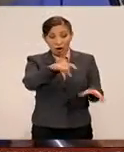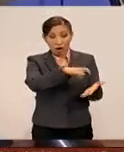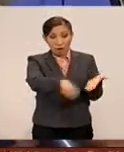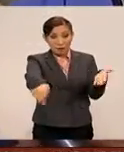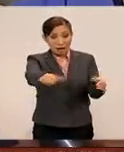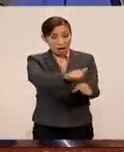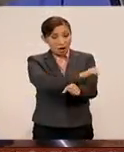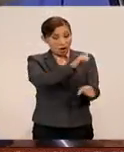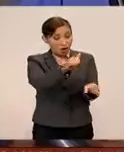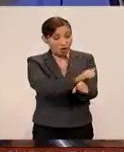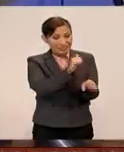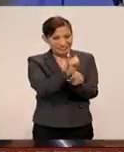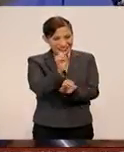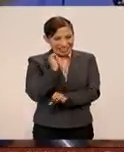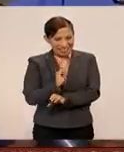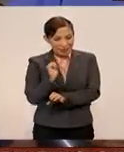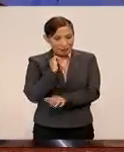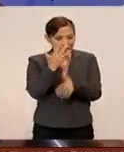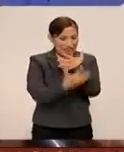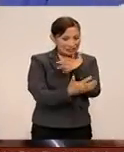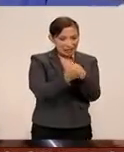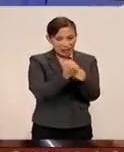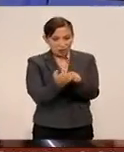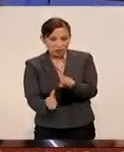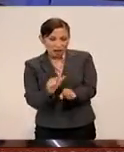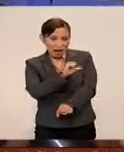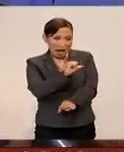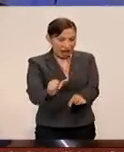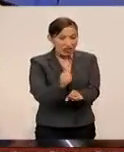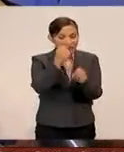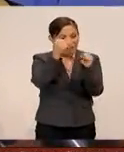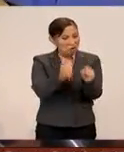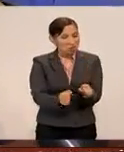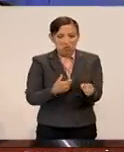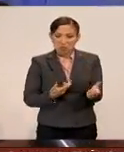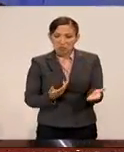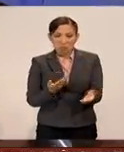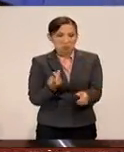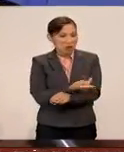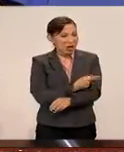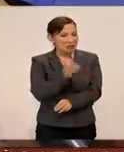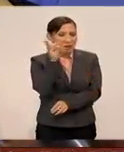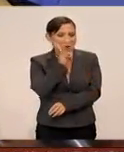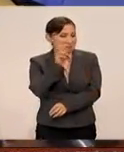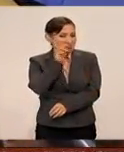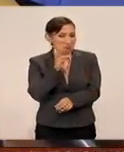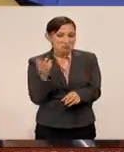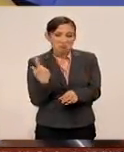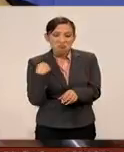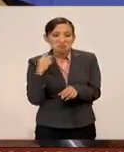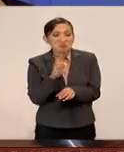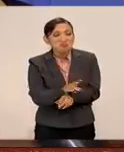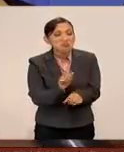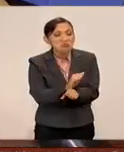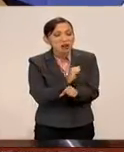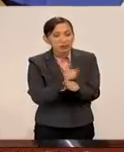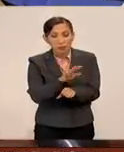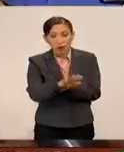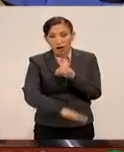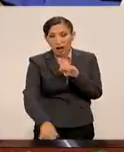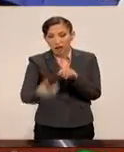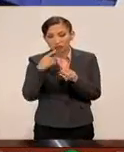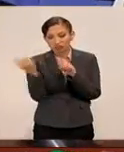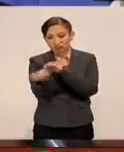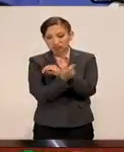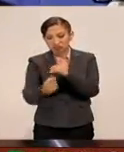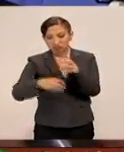vehículo antiguo de 15 años para atrás, seguramente no va a pasar el procedimiento de verificación porque está basado en